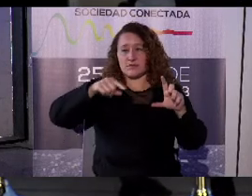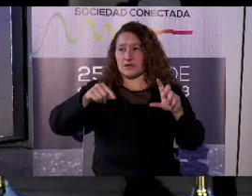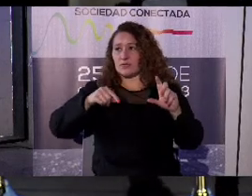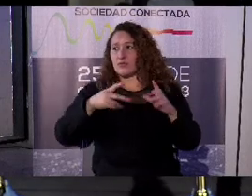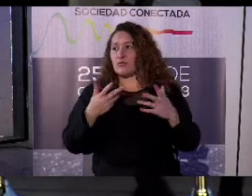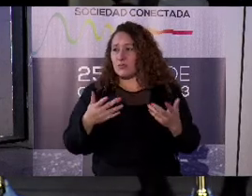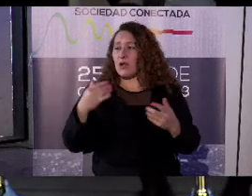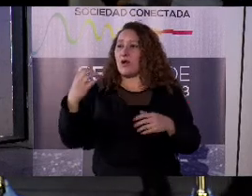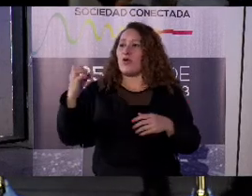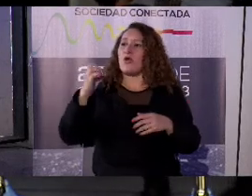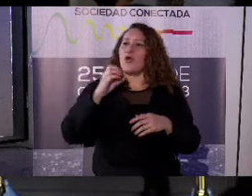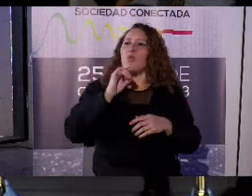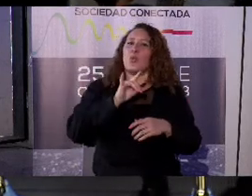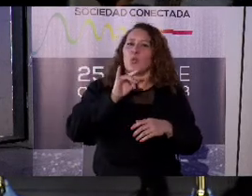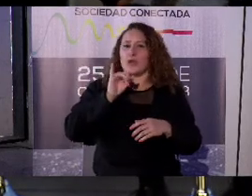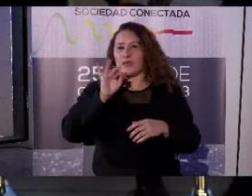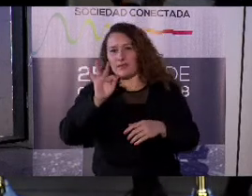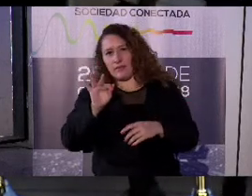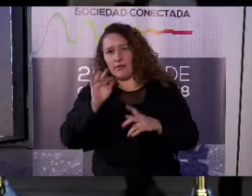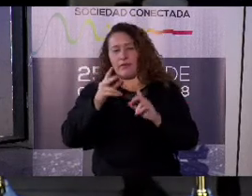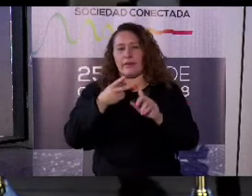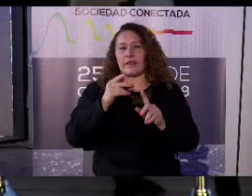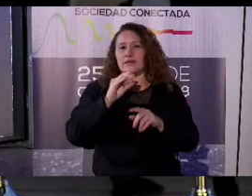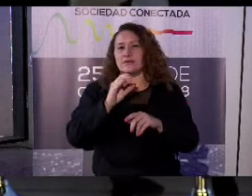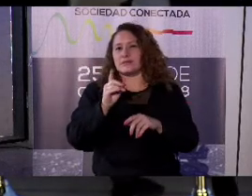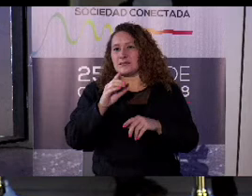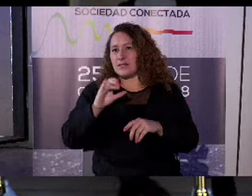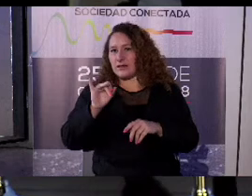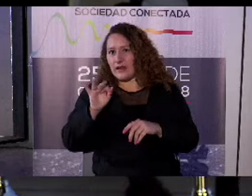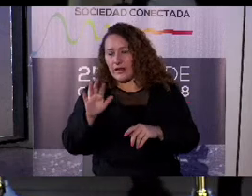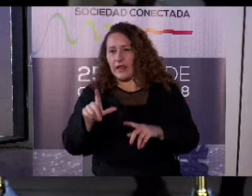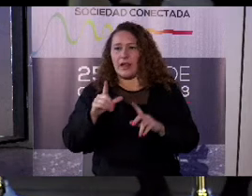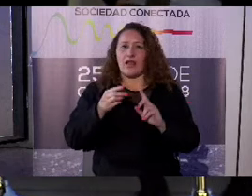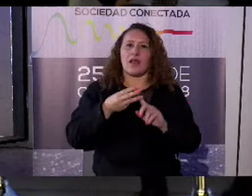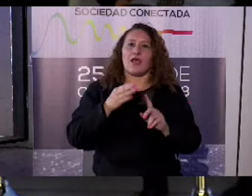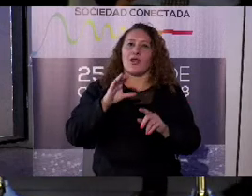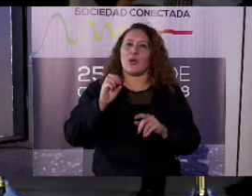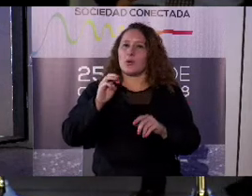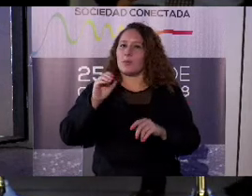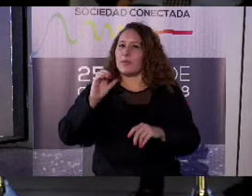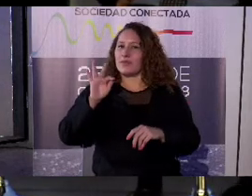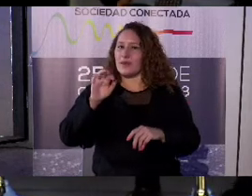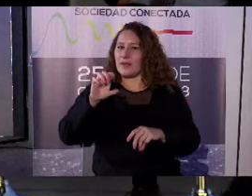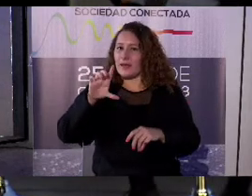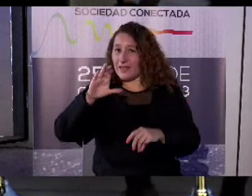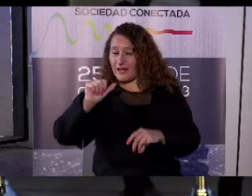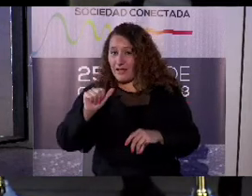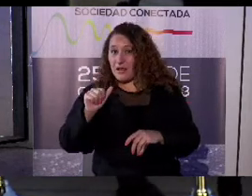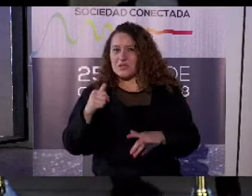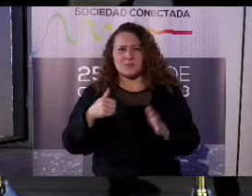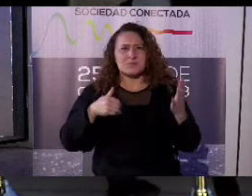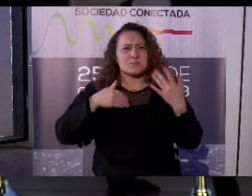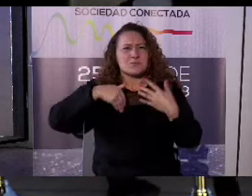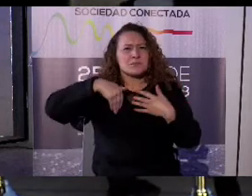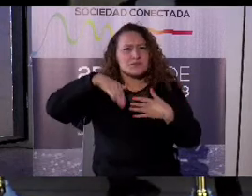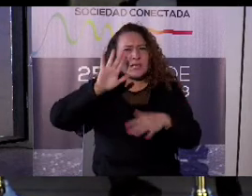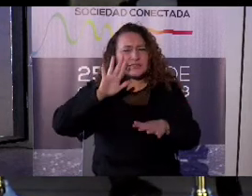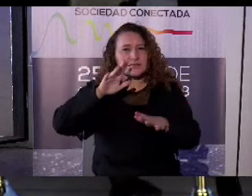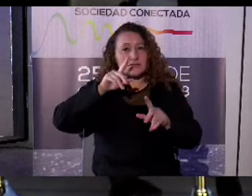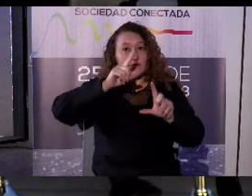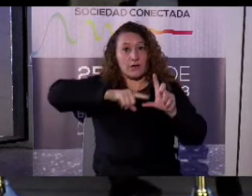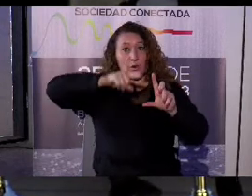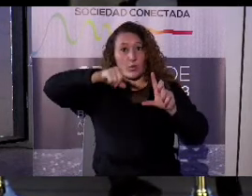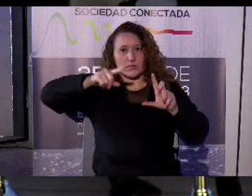uit tenemos la cel estamos trabajando en esa Desde esa perspectiva en com telca pero más que que armonizar las frecuencias que es super